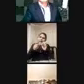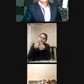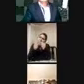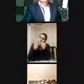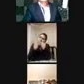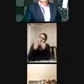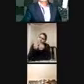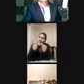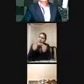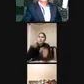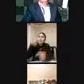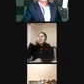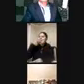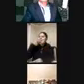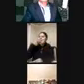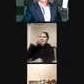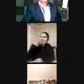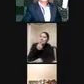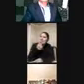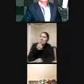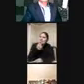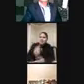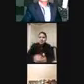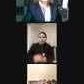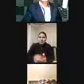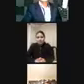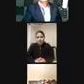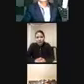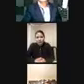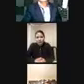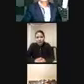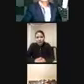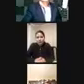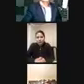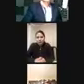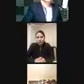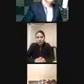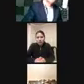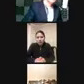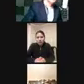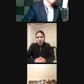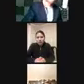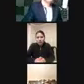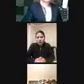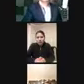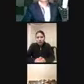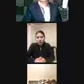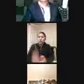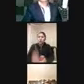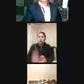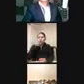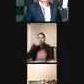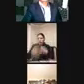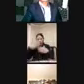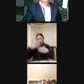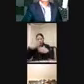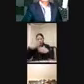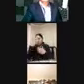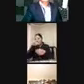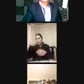dos alternativas? Porque muchas veces el dedal de goma los niños no lo aceptan, lo rechazan, no les gusta. En cambio, el dedal de